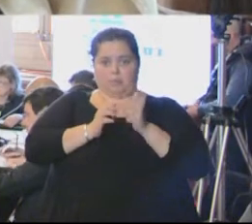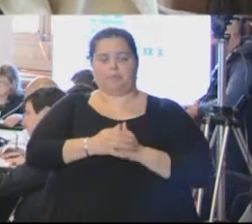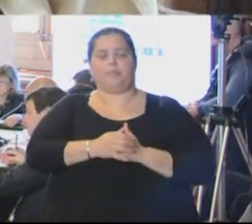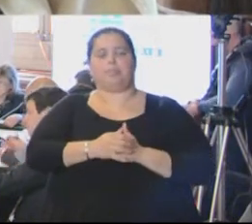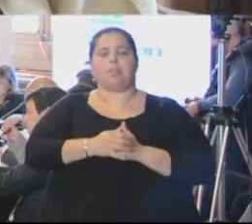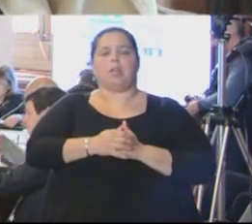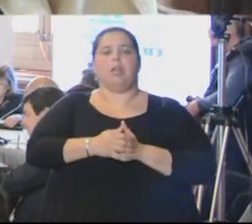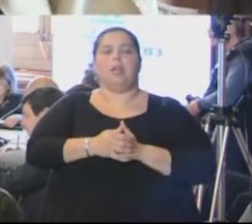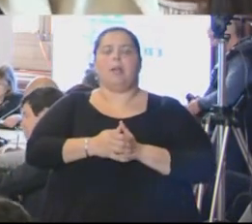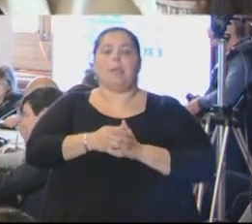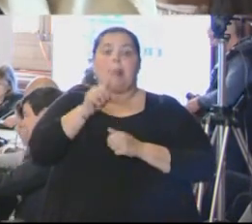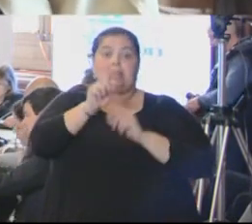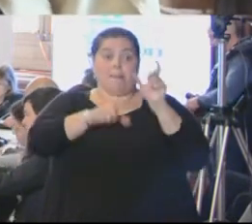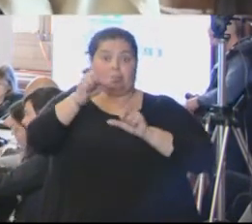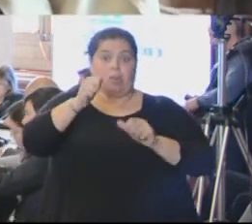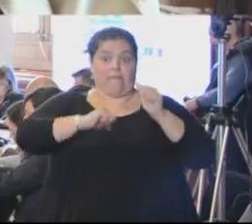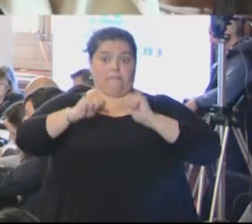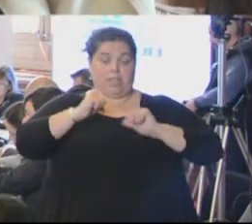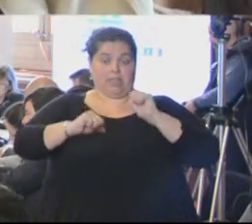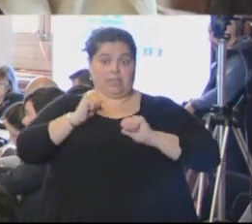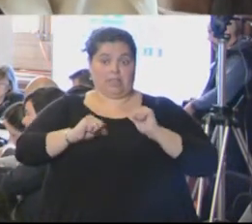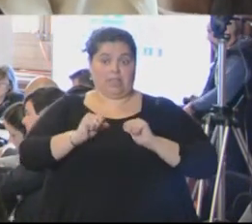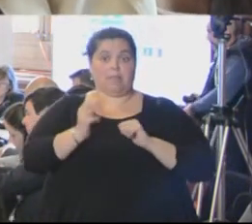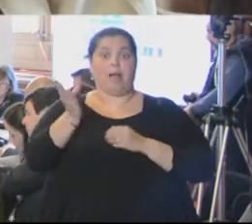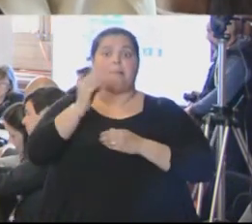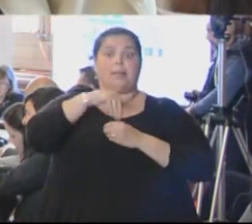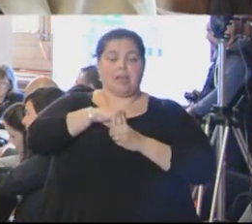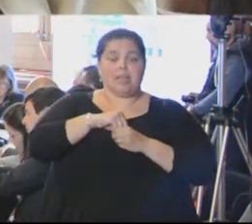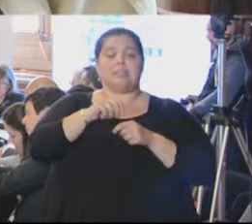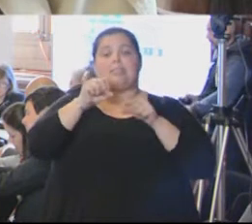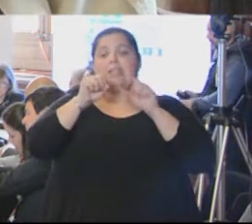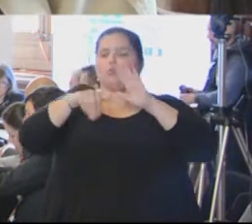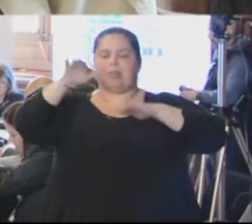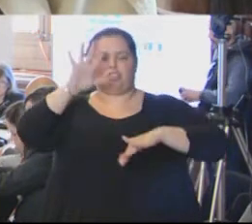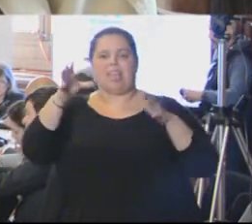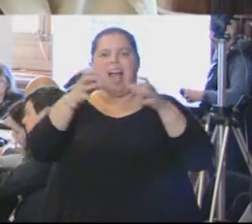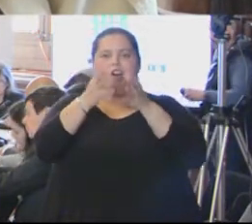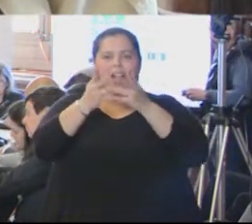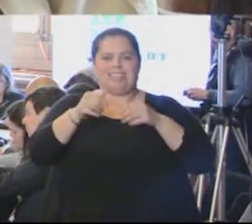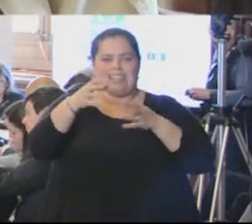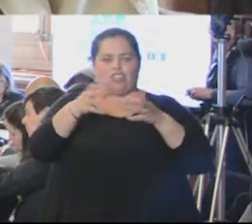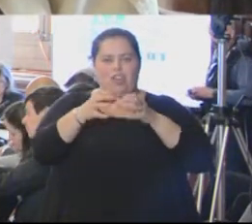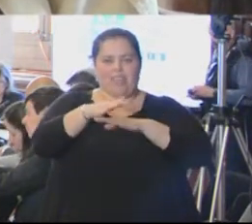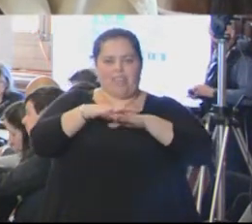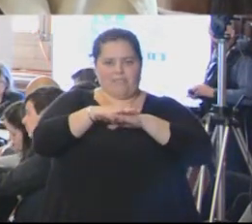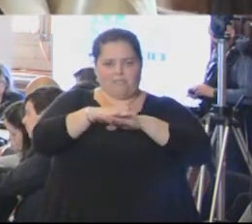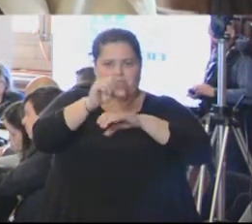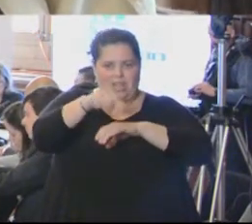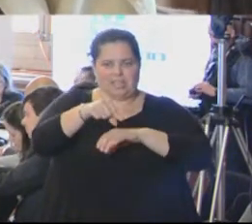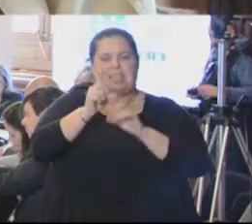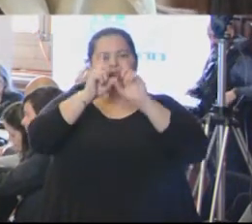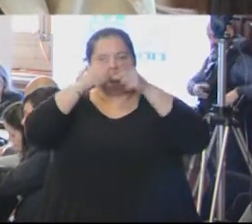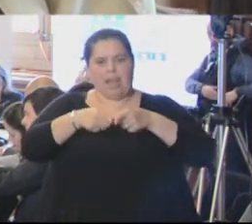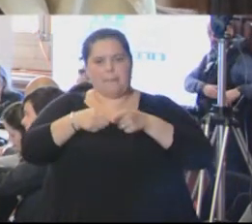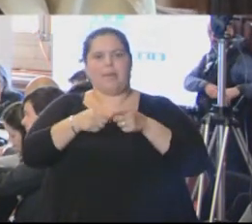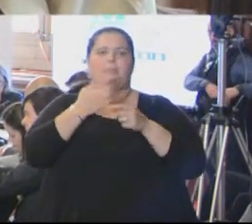Las víctimas pertenecen en su mayoría a organizaciones de base y a su vez están articuladas en plataformas nacionales como la